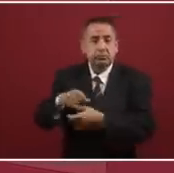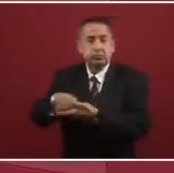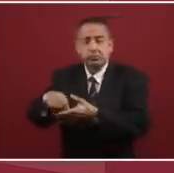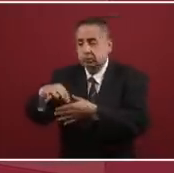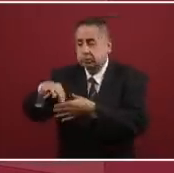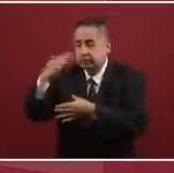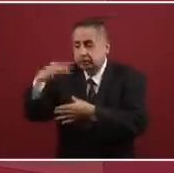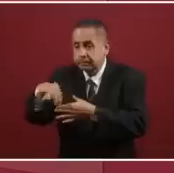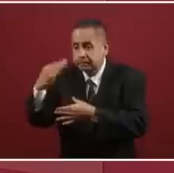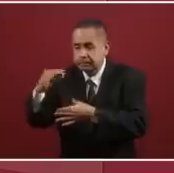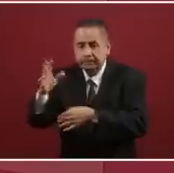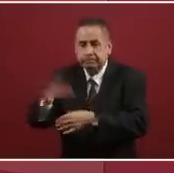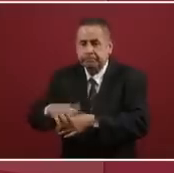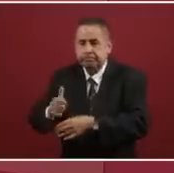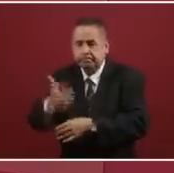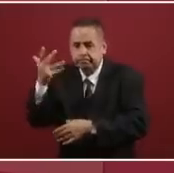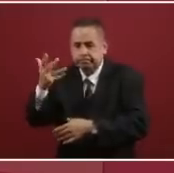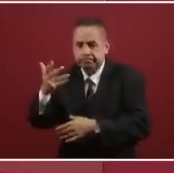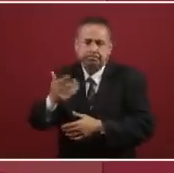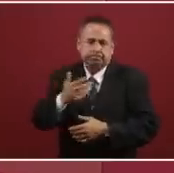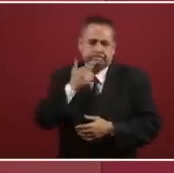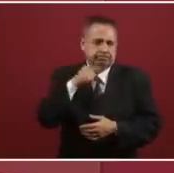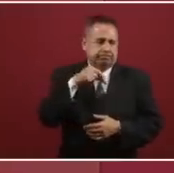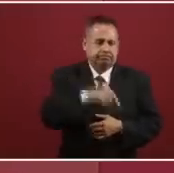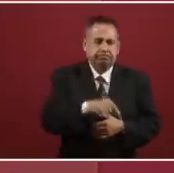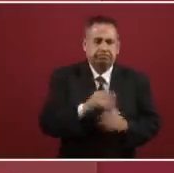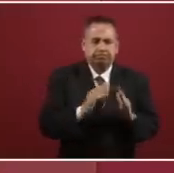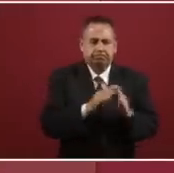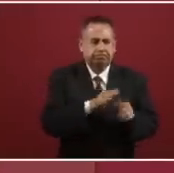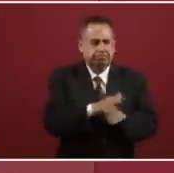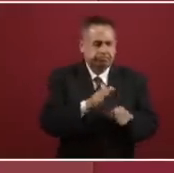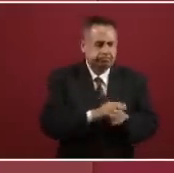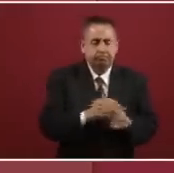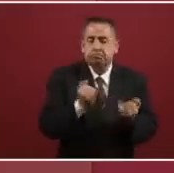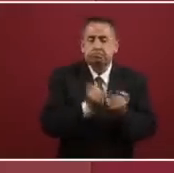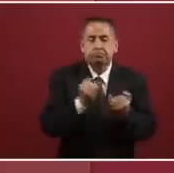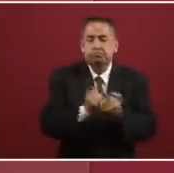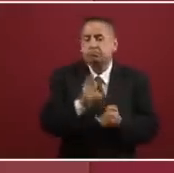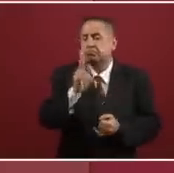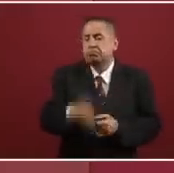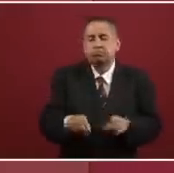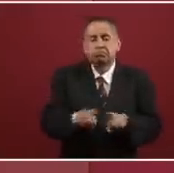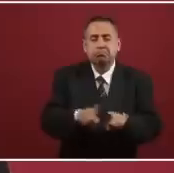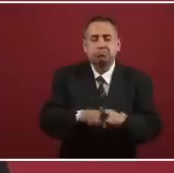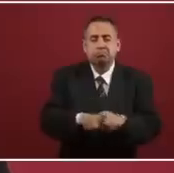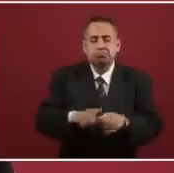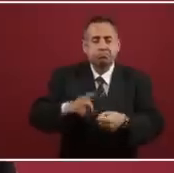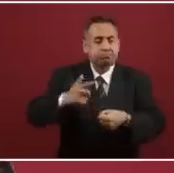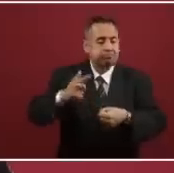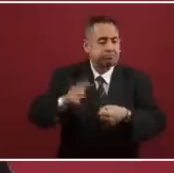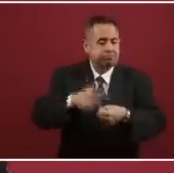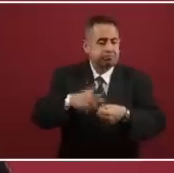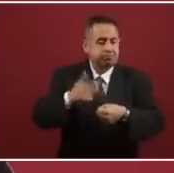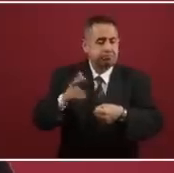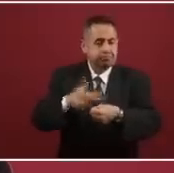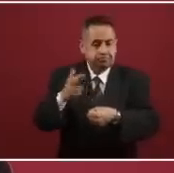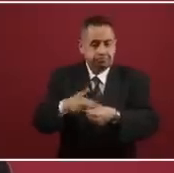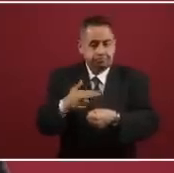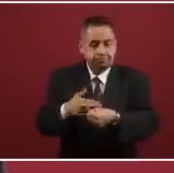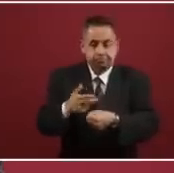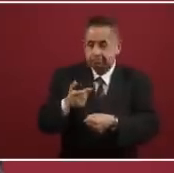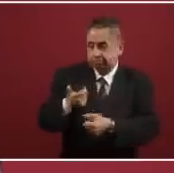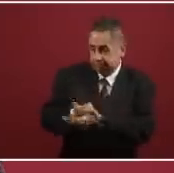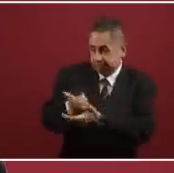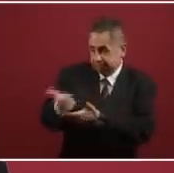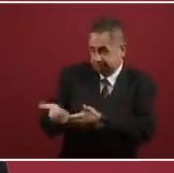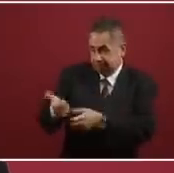Es lo mismo de estos refrescos con relación